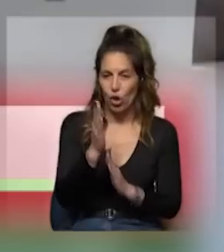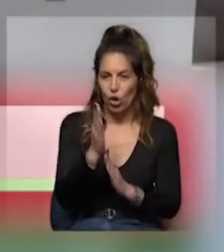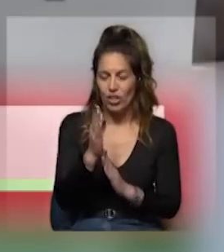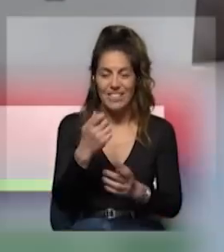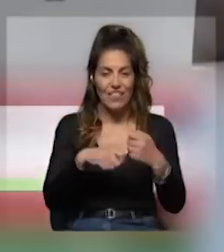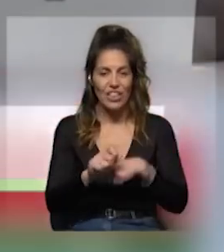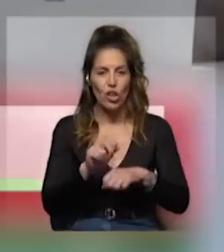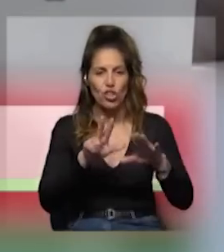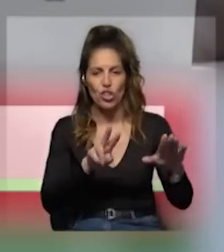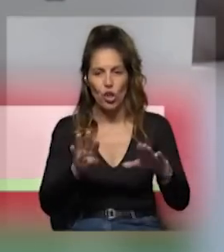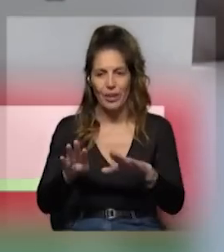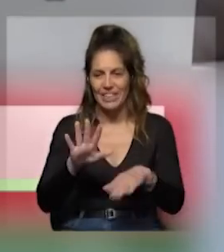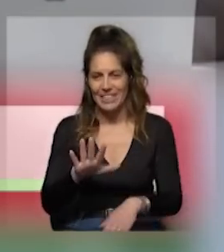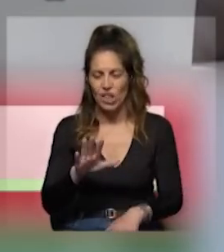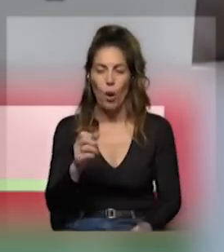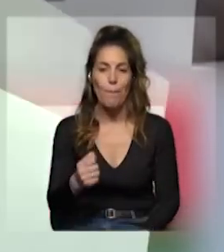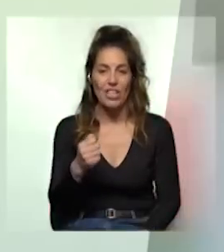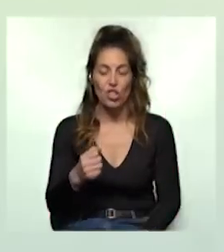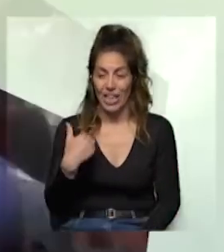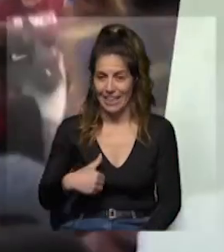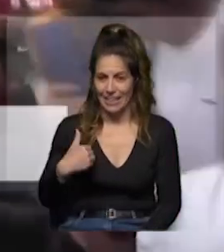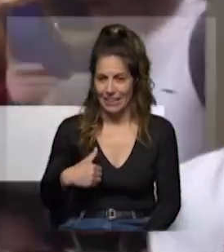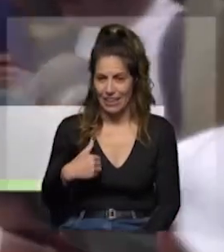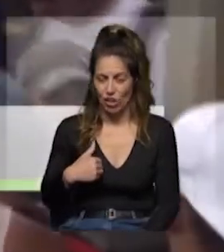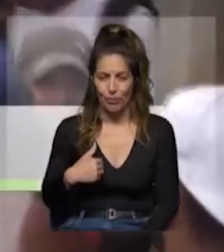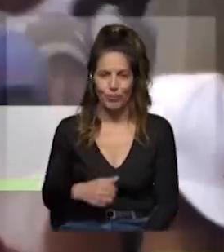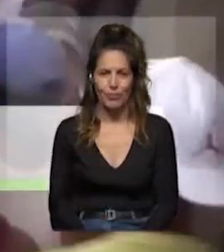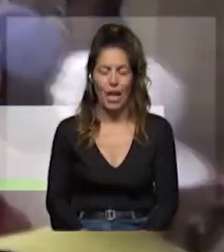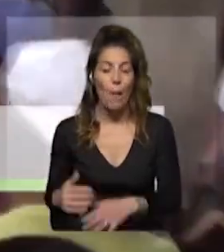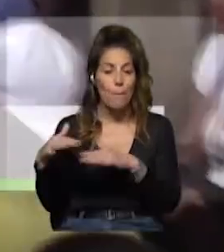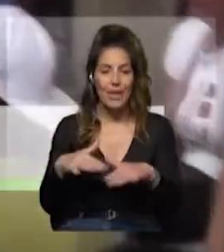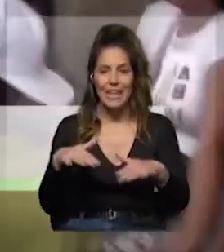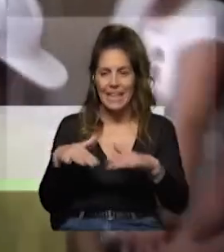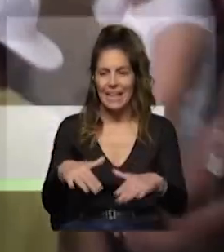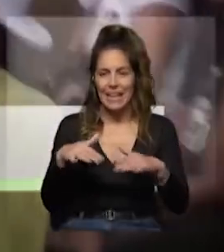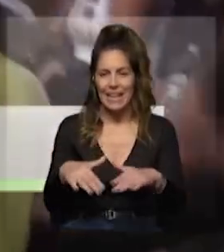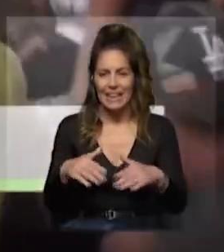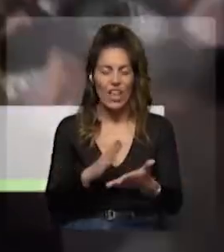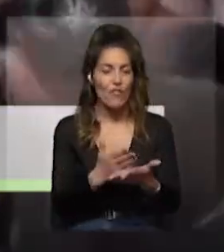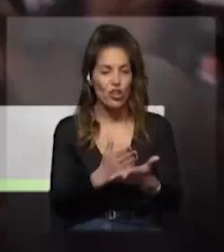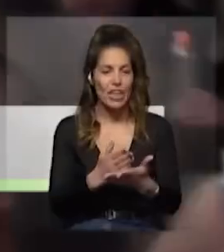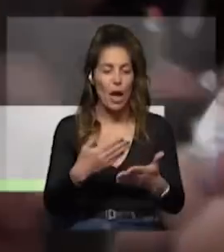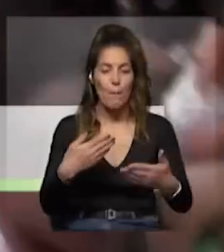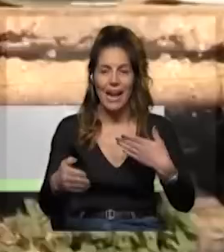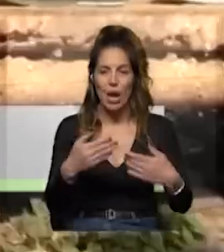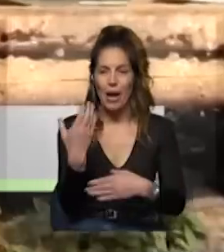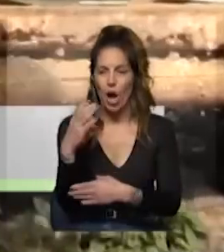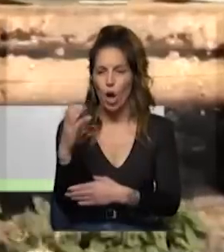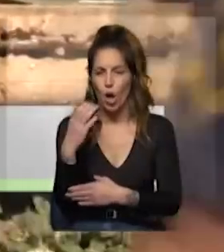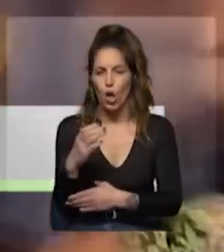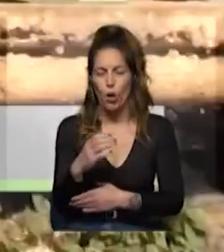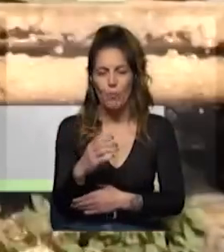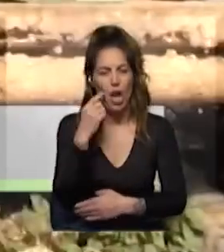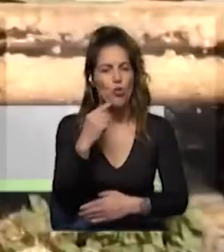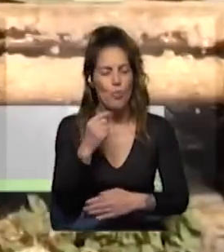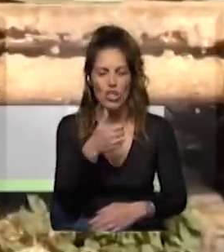vendió a 895 pesos argentinos el el flujo migrante en el tapón de darí en frontera entre Panamá y Colombia alcanzó cifras